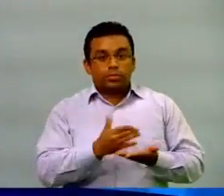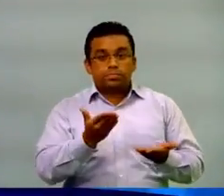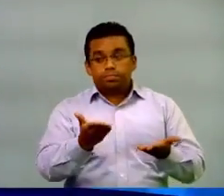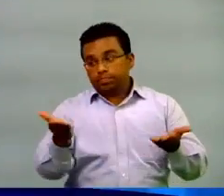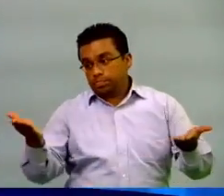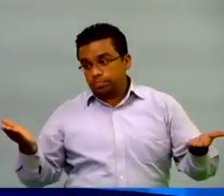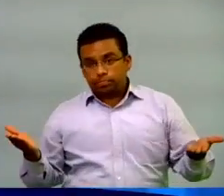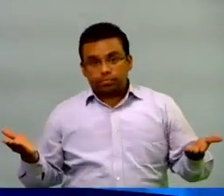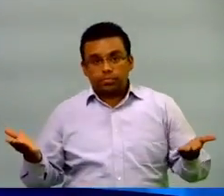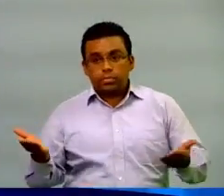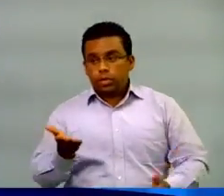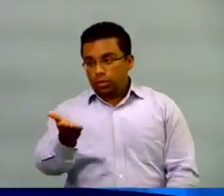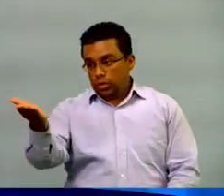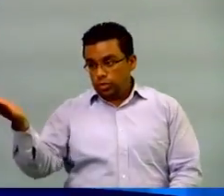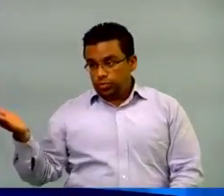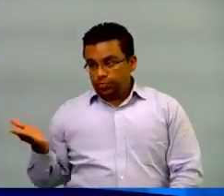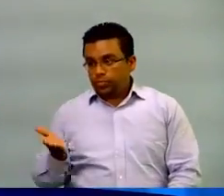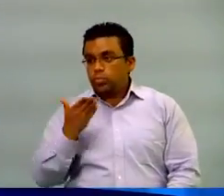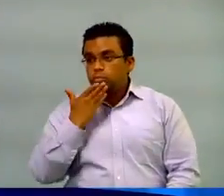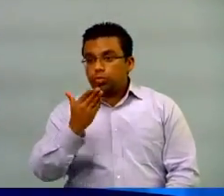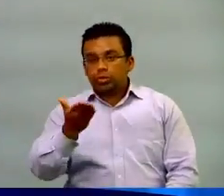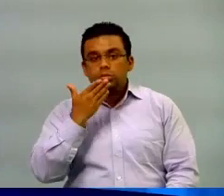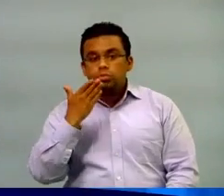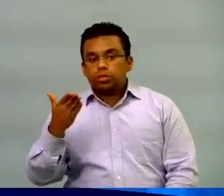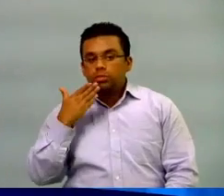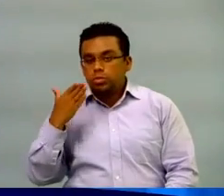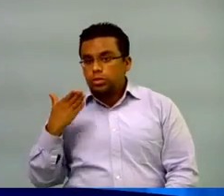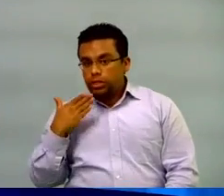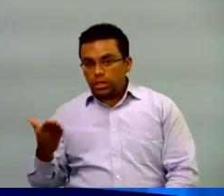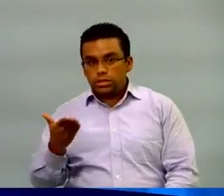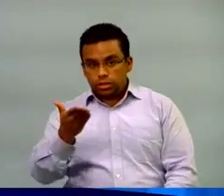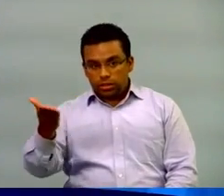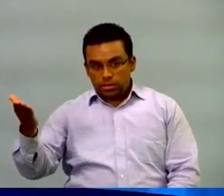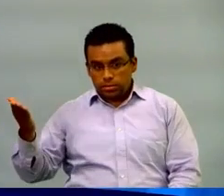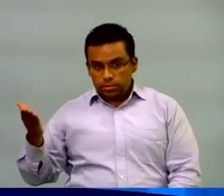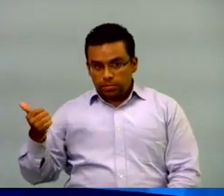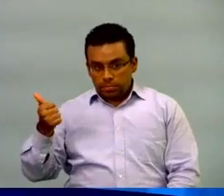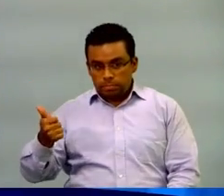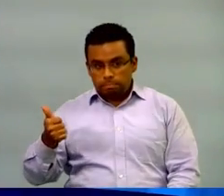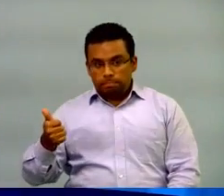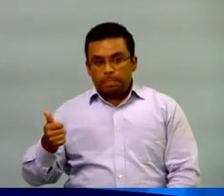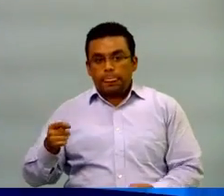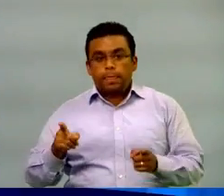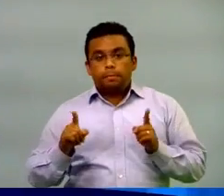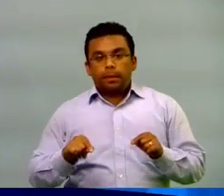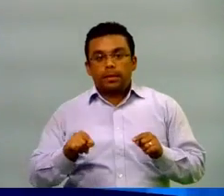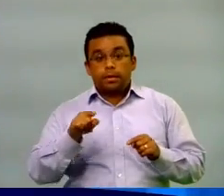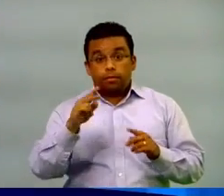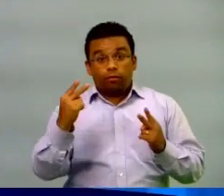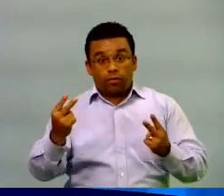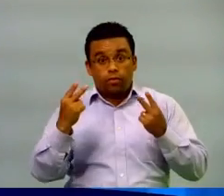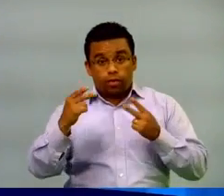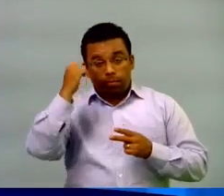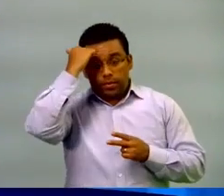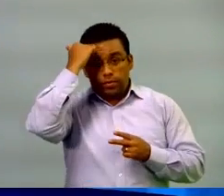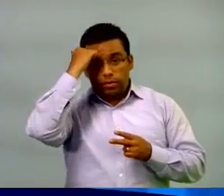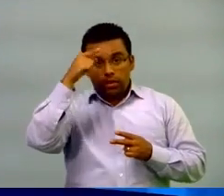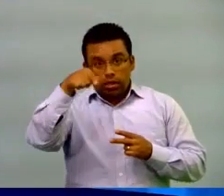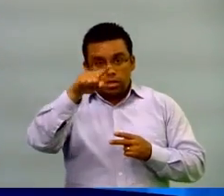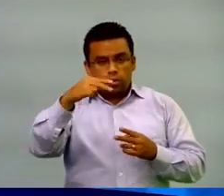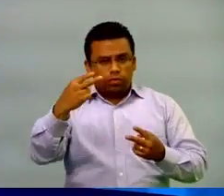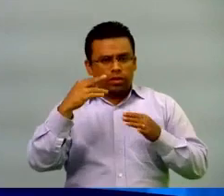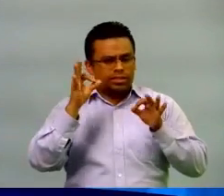invitados, muchas gracias por su participación. Creo que los docentes que los están siguiendo van a aprovechar y